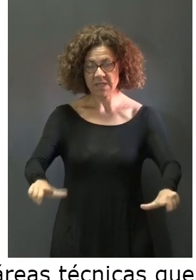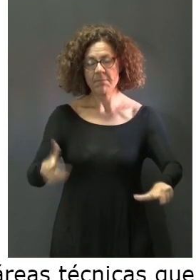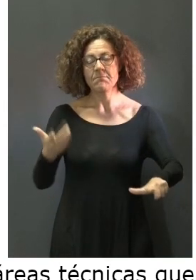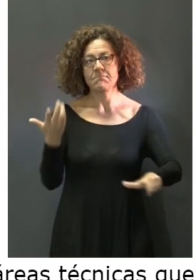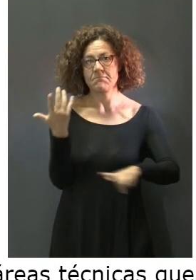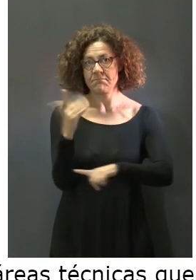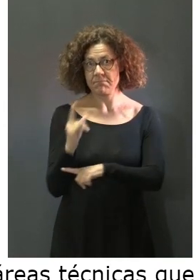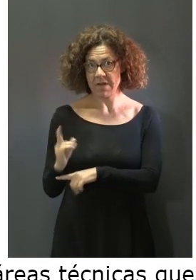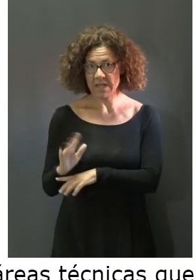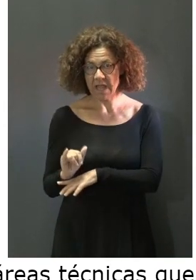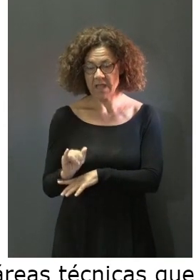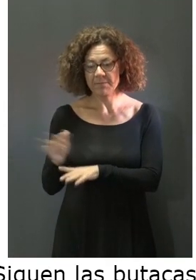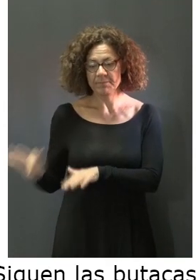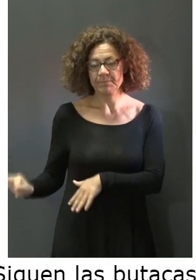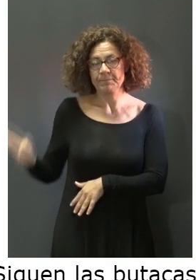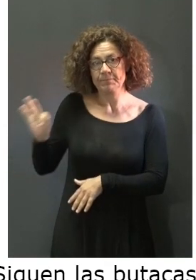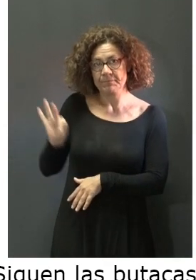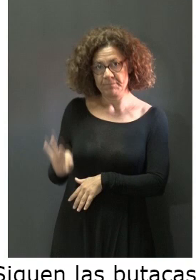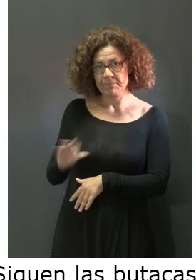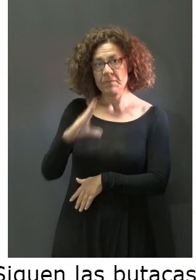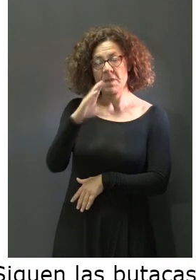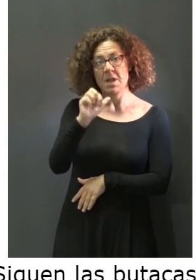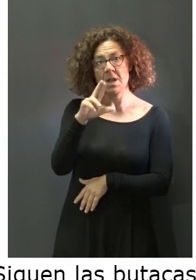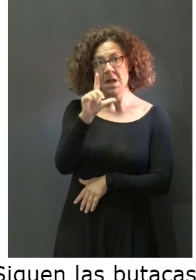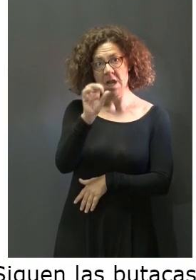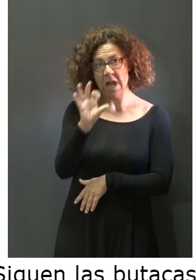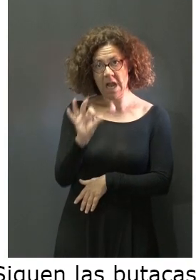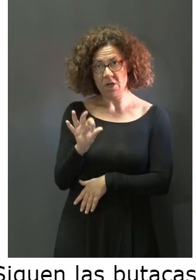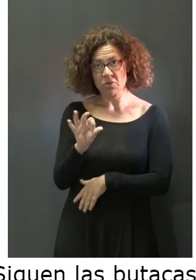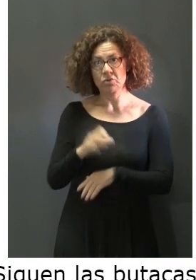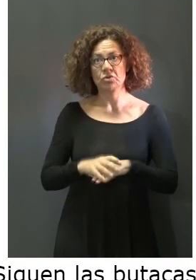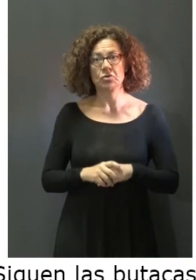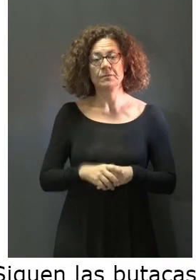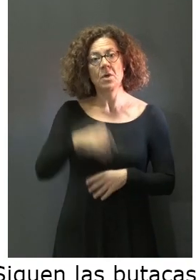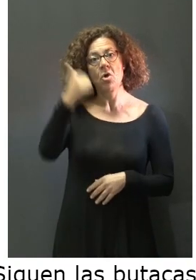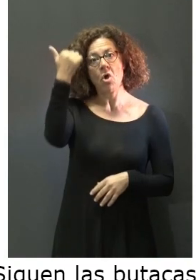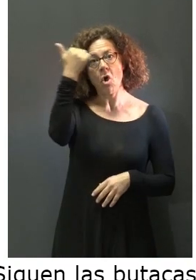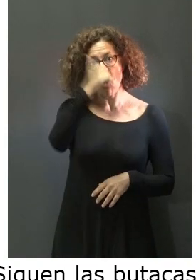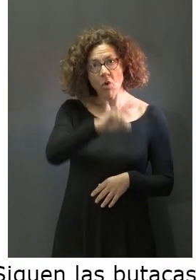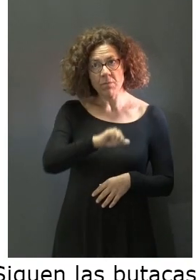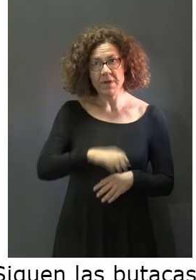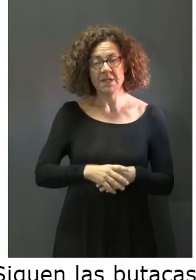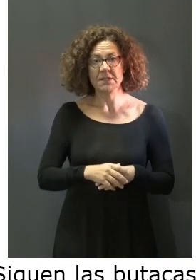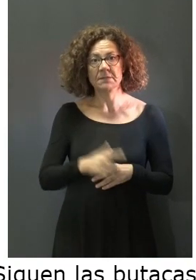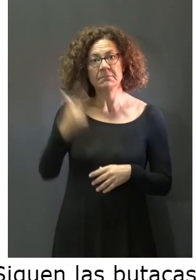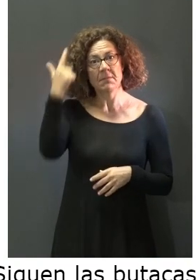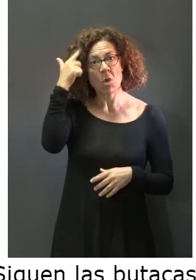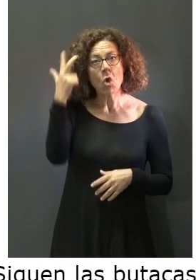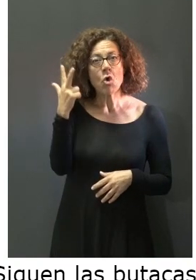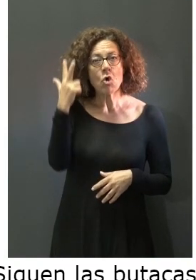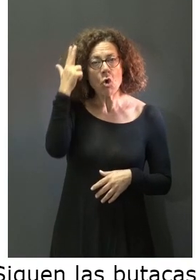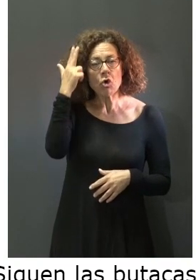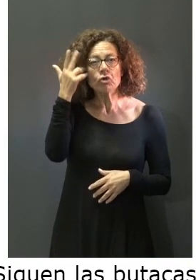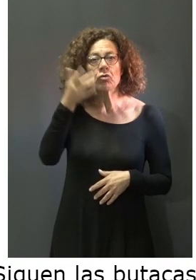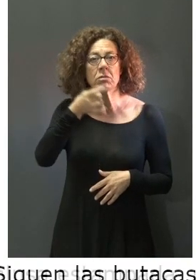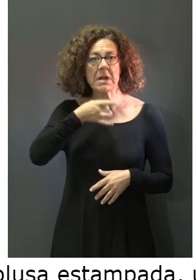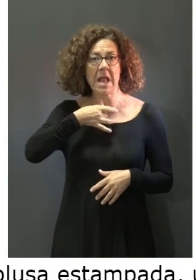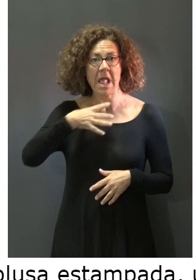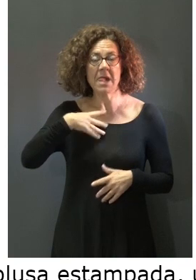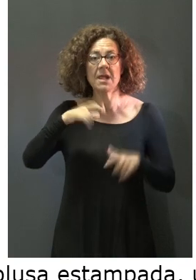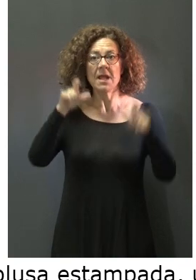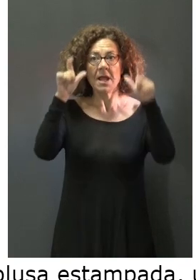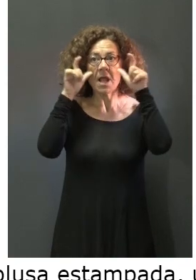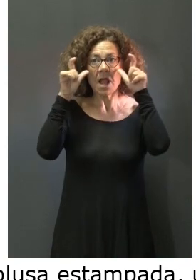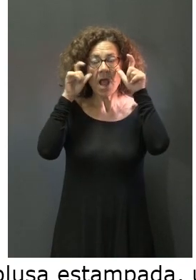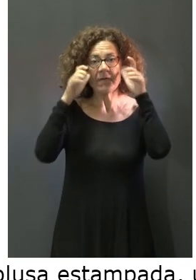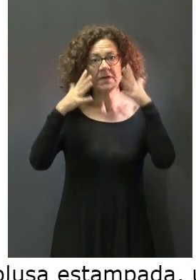planta. Continúa Carlos, hombre con pelo corto canoso, con gafas,